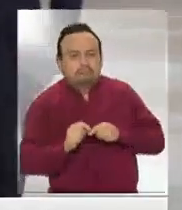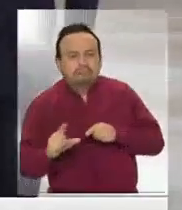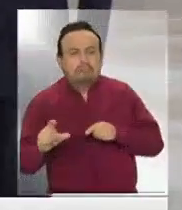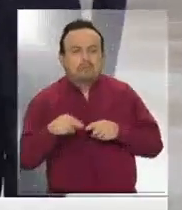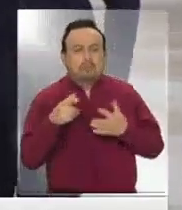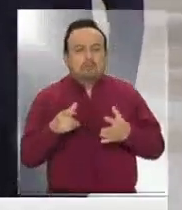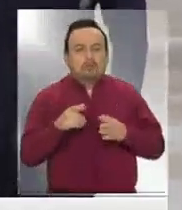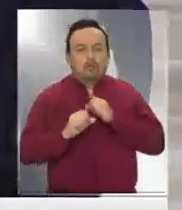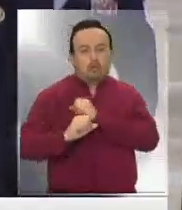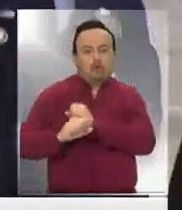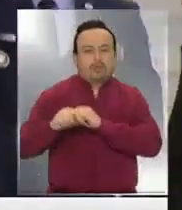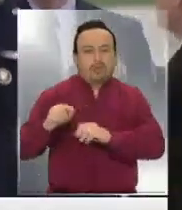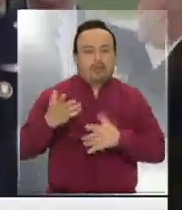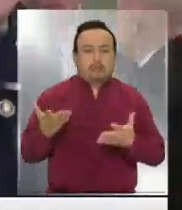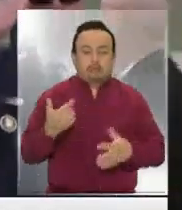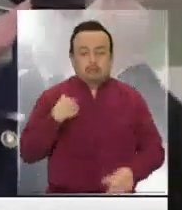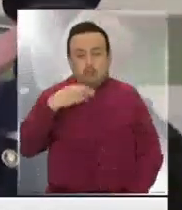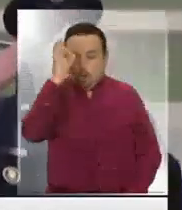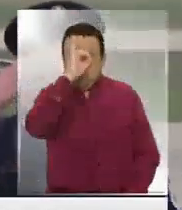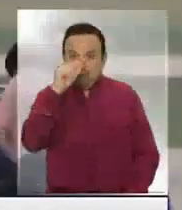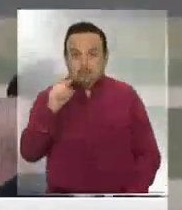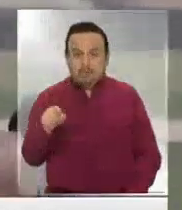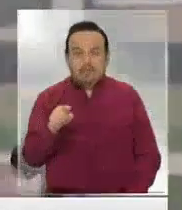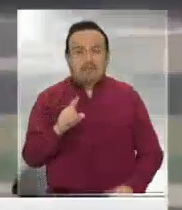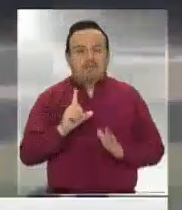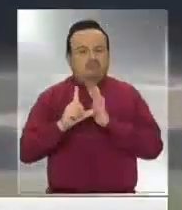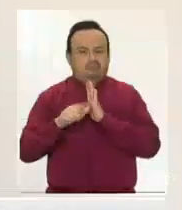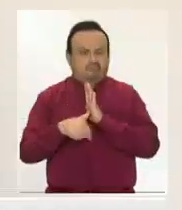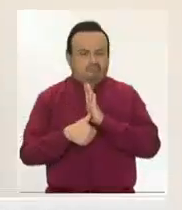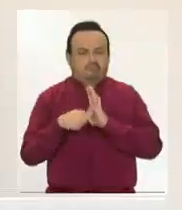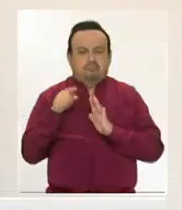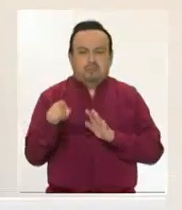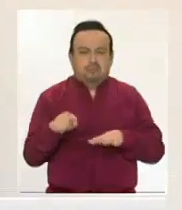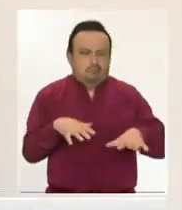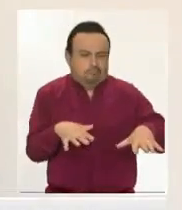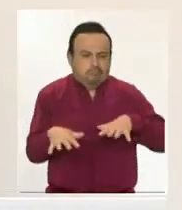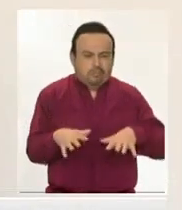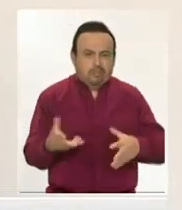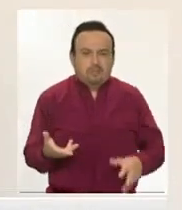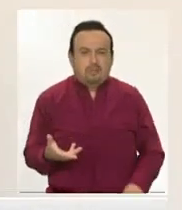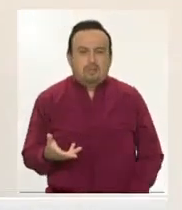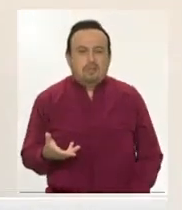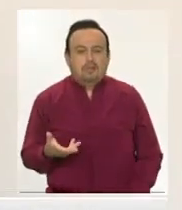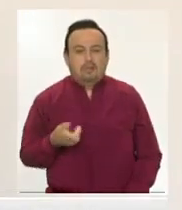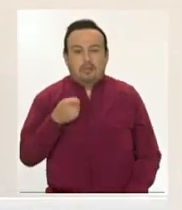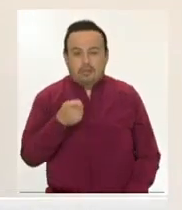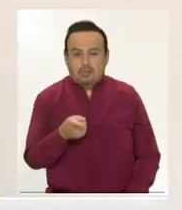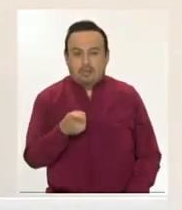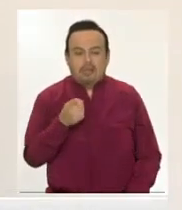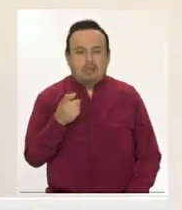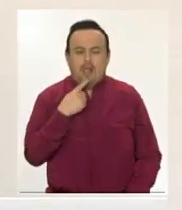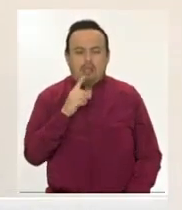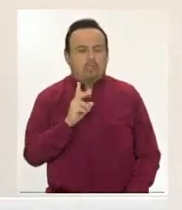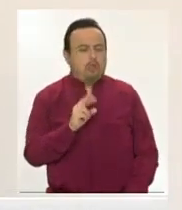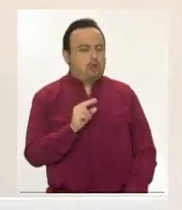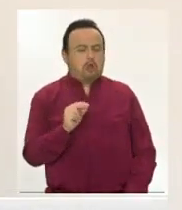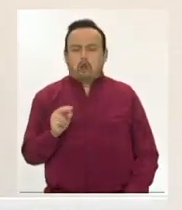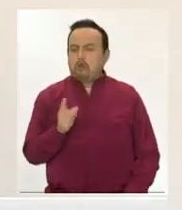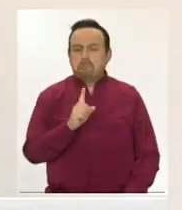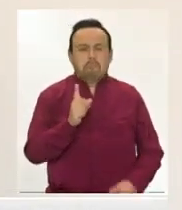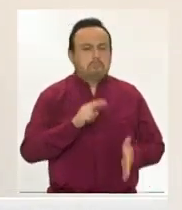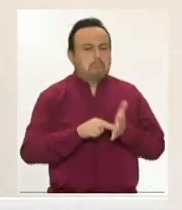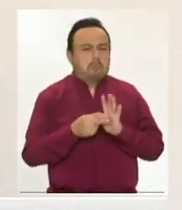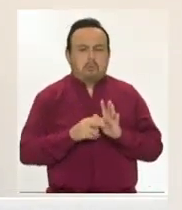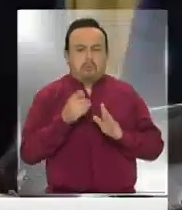la pandemia. Claramente, a mi modo de ver, hubo una ralentización y un proceso, ¿no es cierto?, de negación con relación